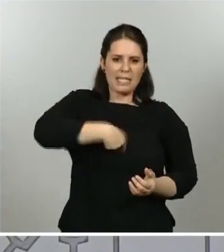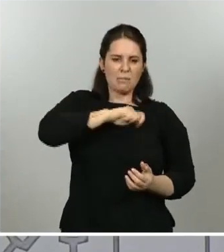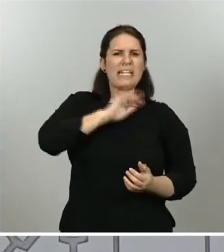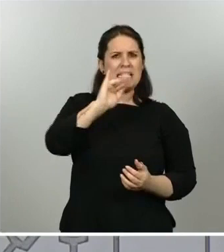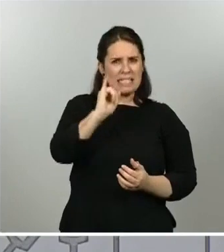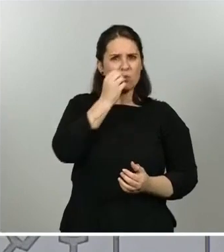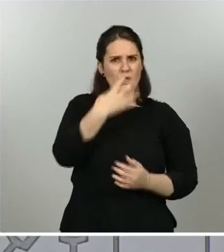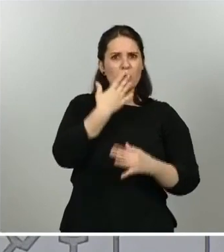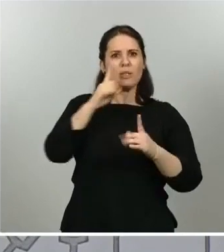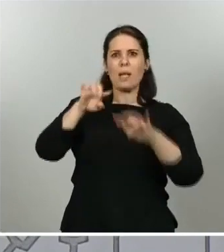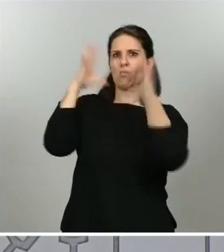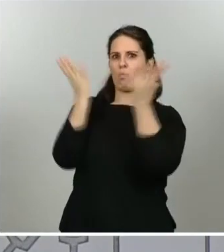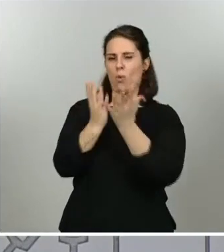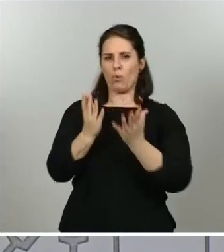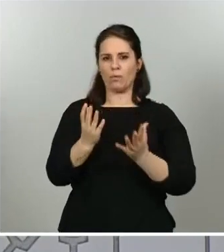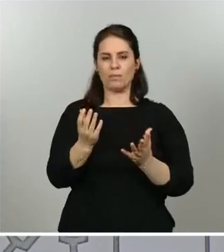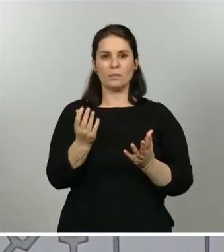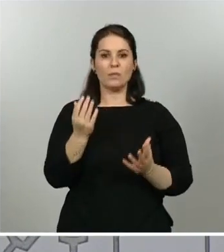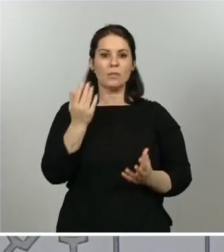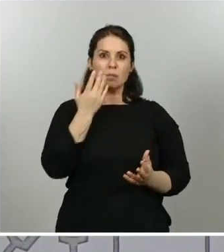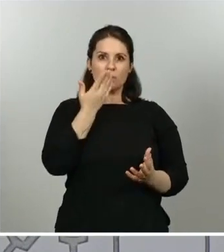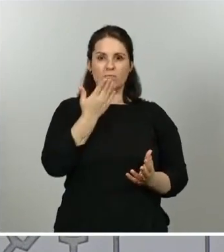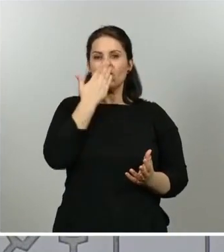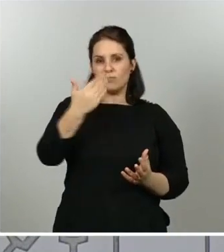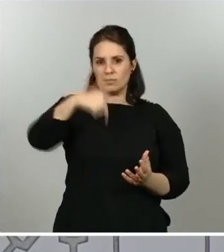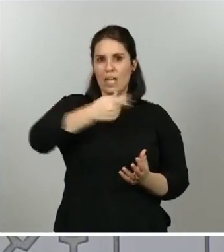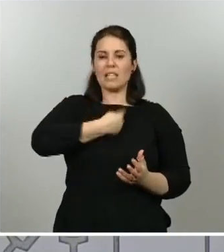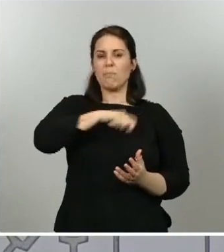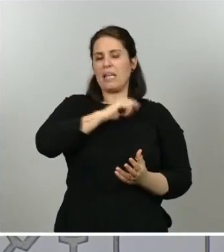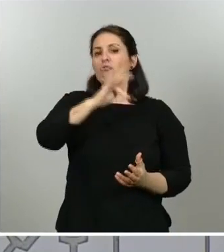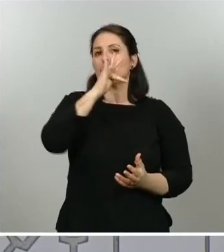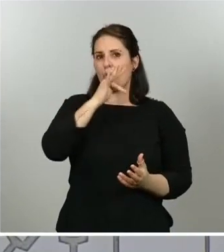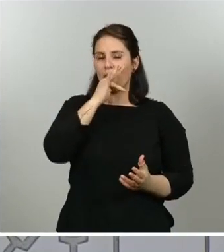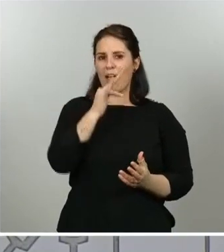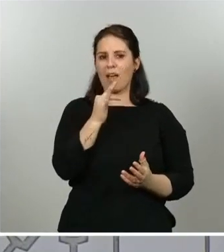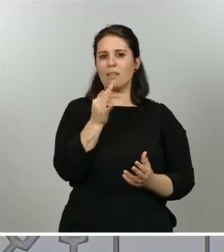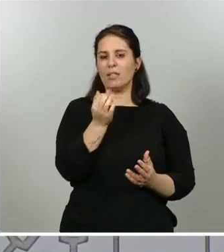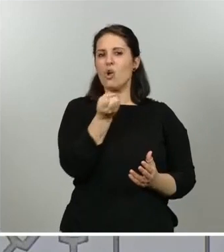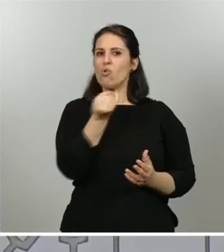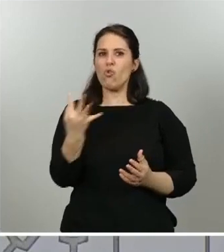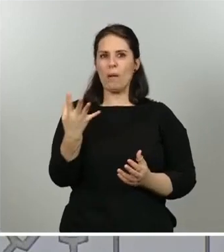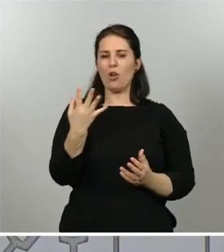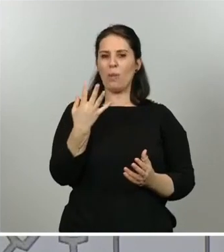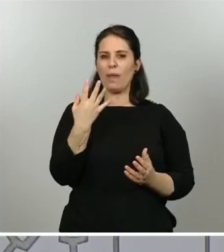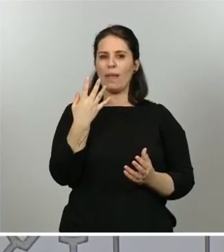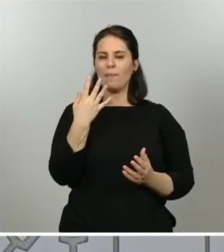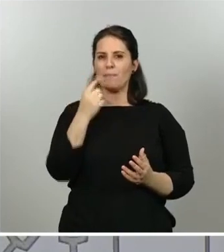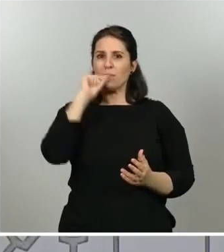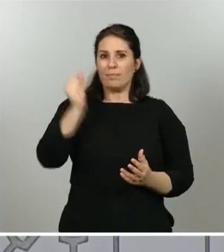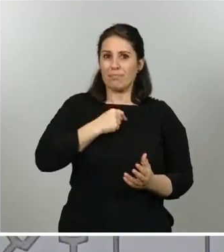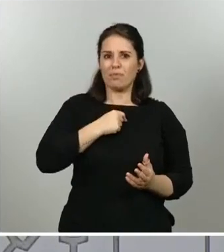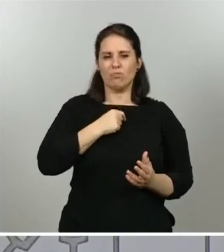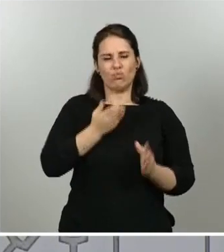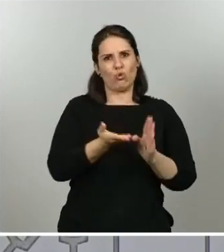que desgraciadamente tiene un número muy superior de casos que el resto de la población. Es Estados